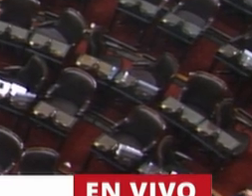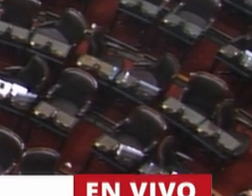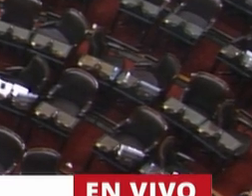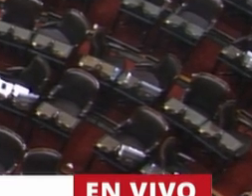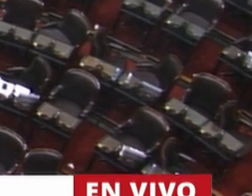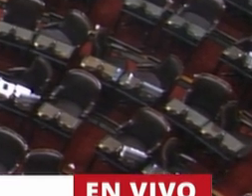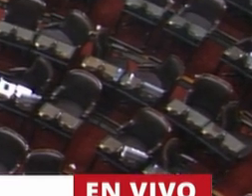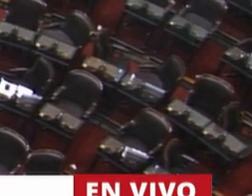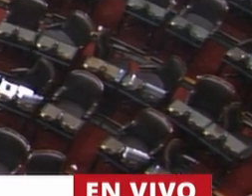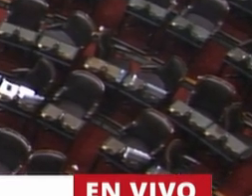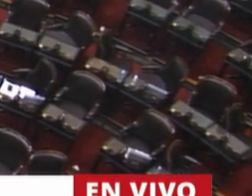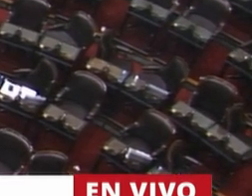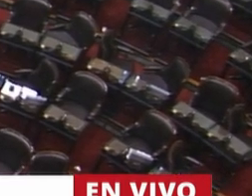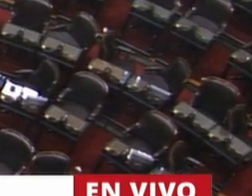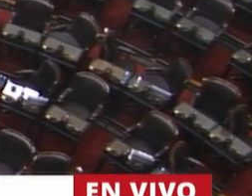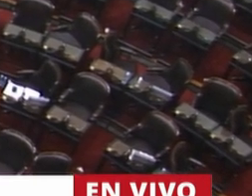eh